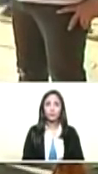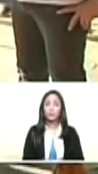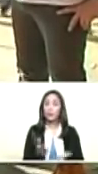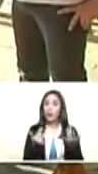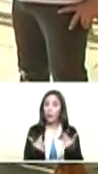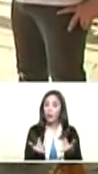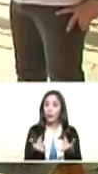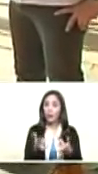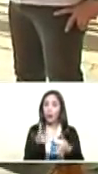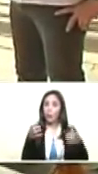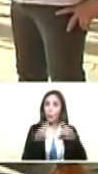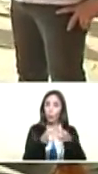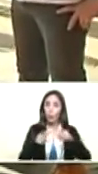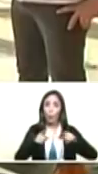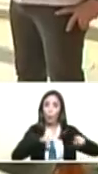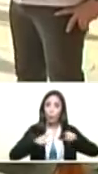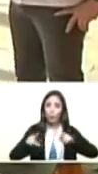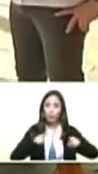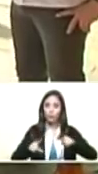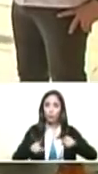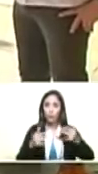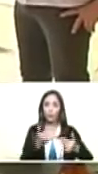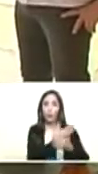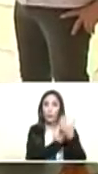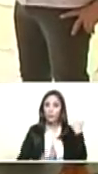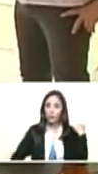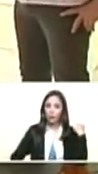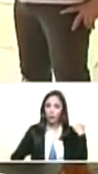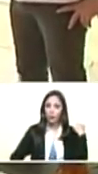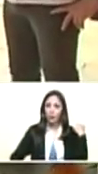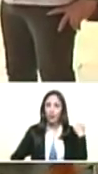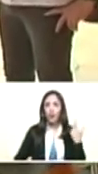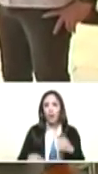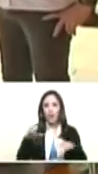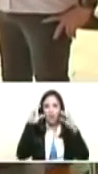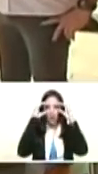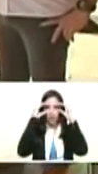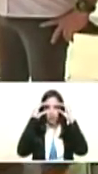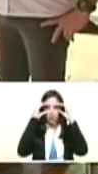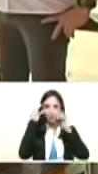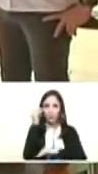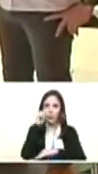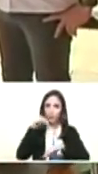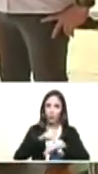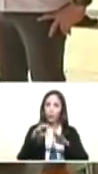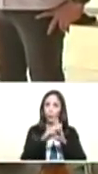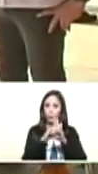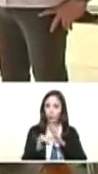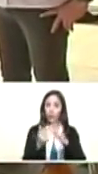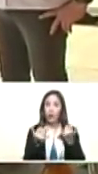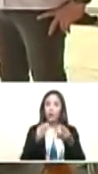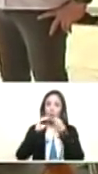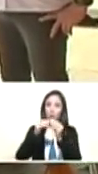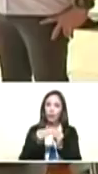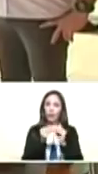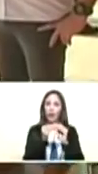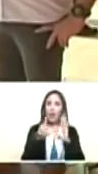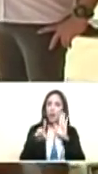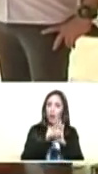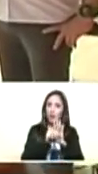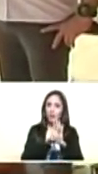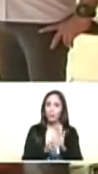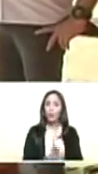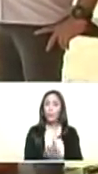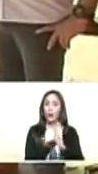coordinen con la presidenta de la Asamblea Nacional Constituyente y vamos a hacer una reforma de las leyes necesarias